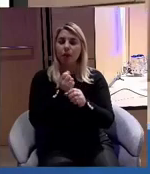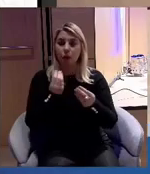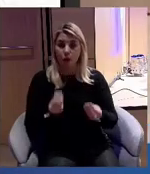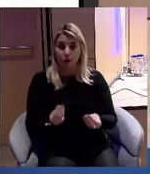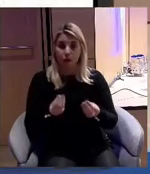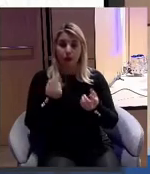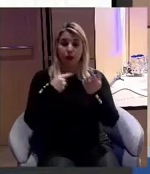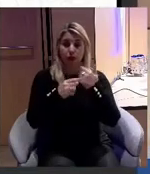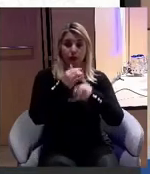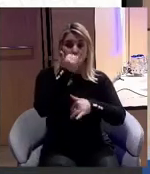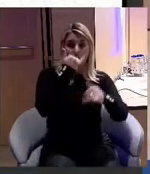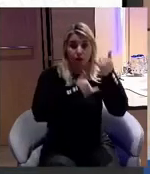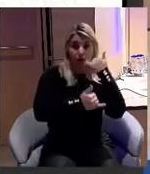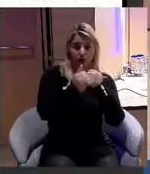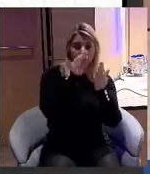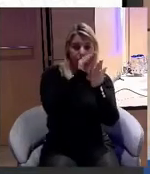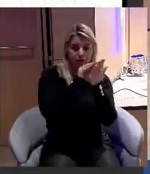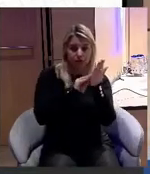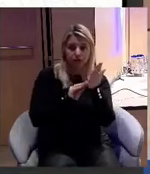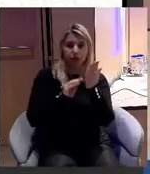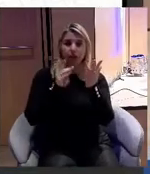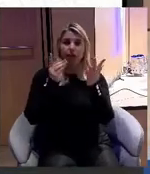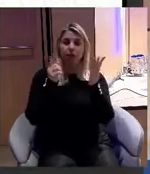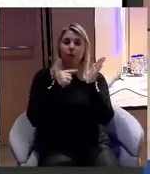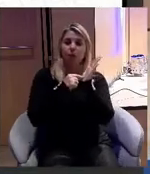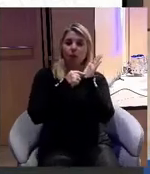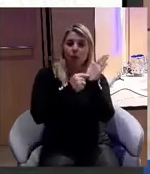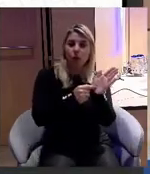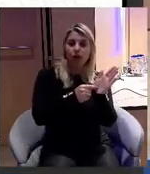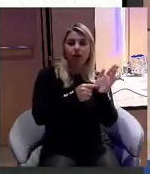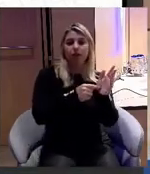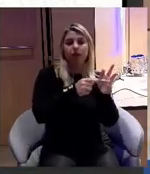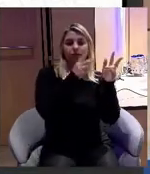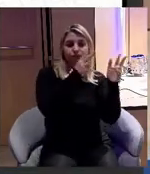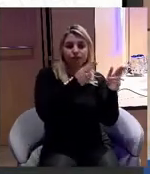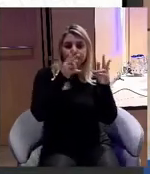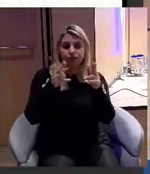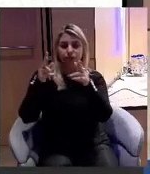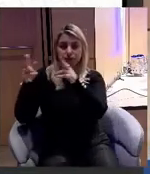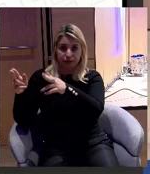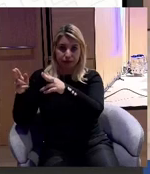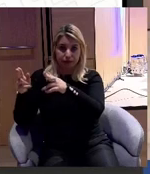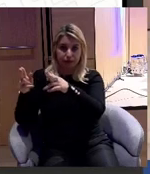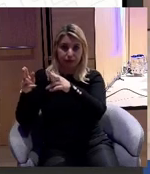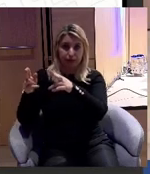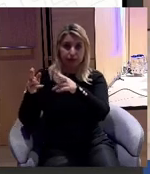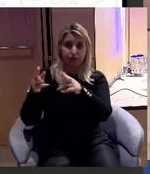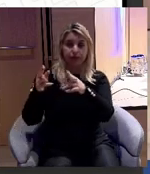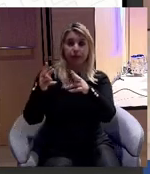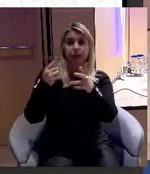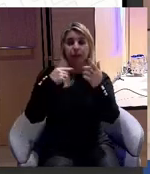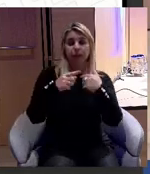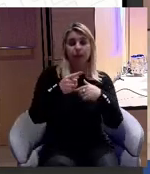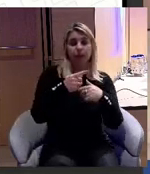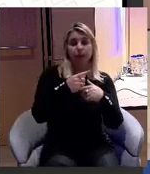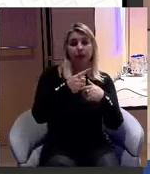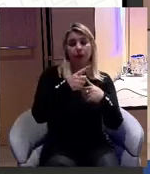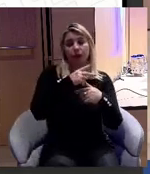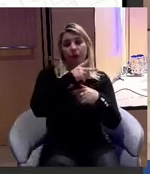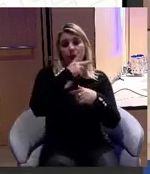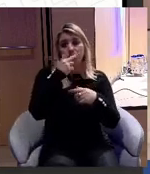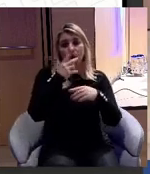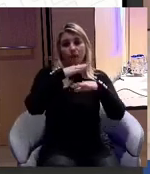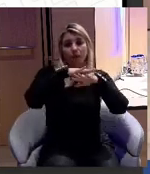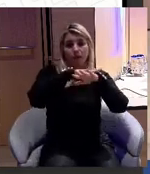muchísima información y la mostramos en distintas secciones la verdad es que tenemos como dos grandes